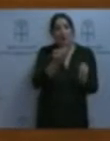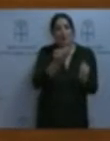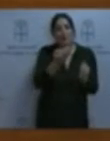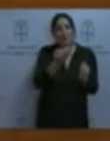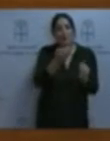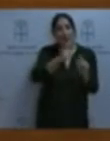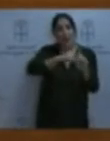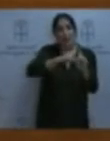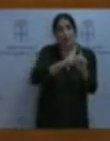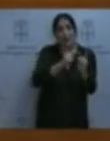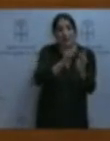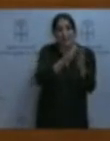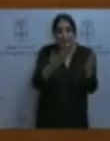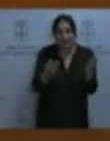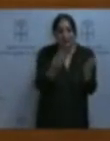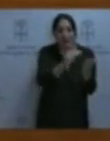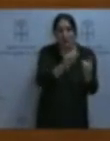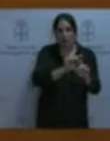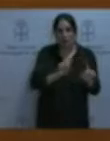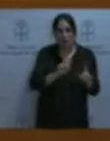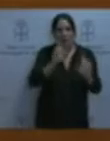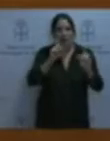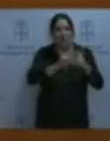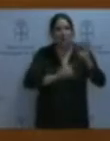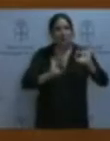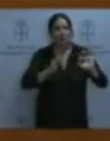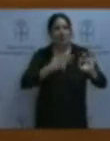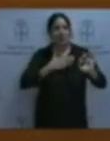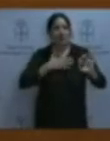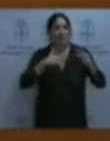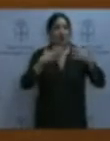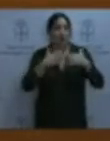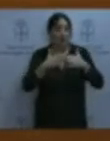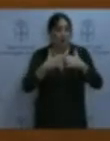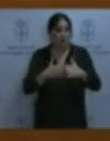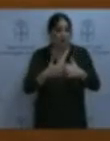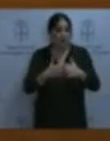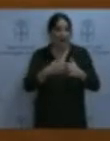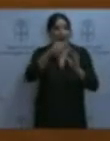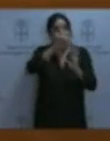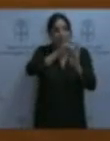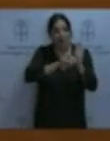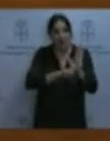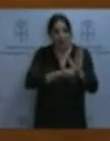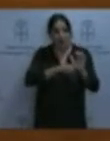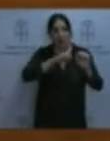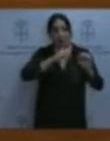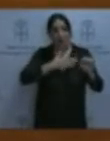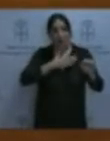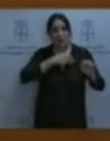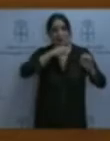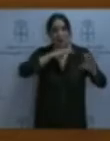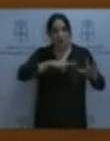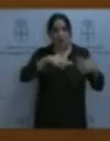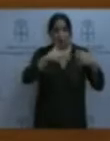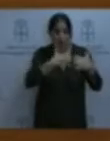estas categorías. Y en el caso concreto del patrimonio industrial, el inventario del patrimonio histórico industrial con el que ya